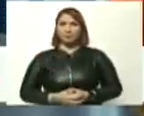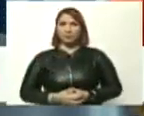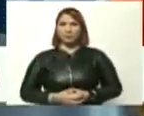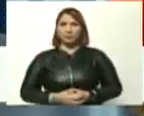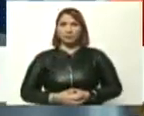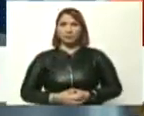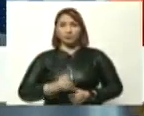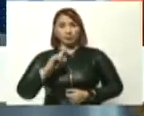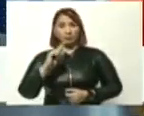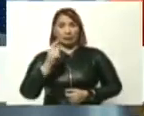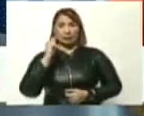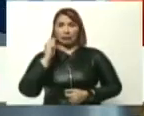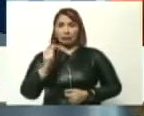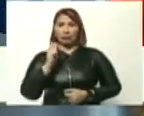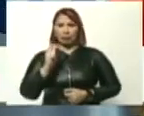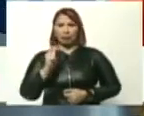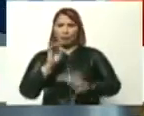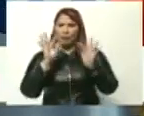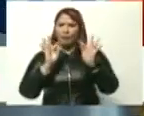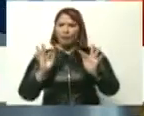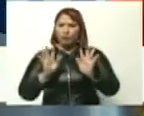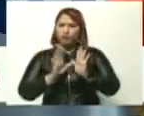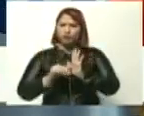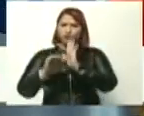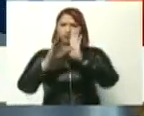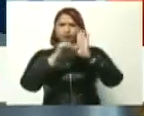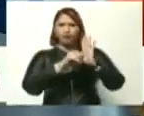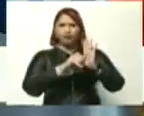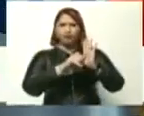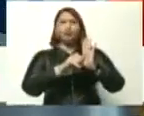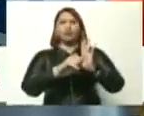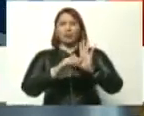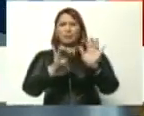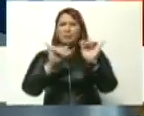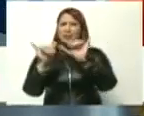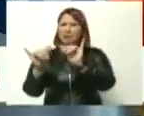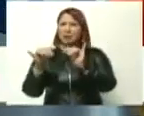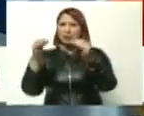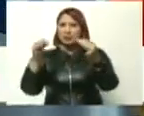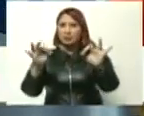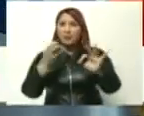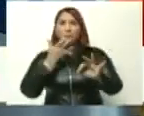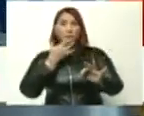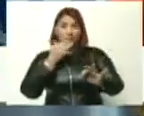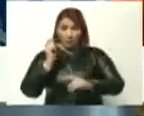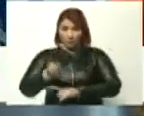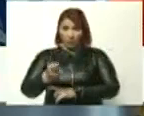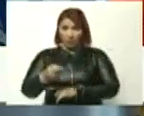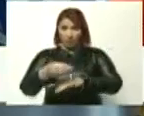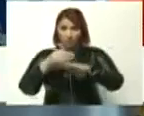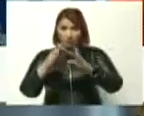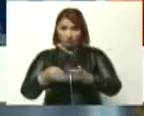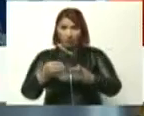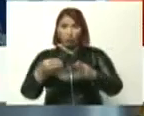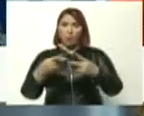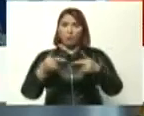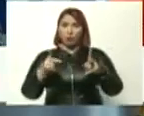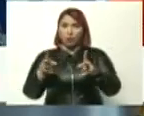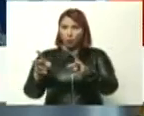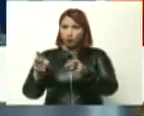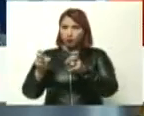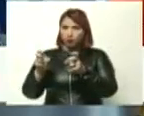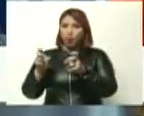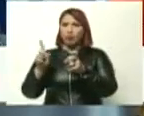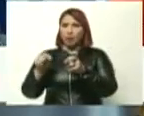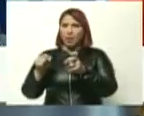primer tipo de modalidad de corrupción: la corrupción propia simple. El fiscal del Ministerio Público cobra y